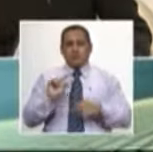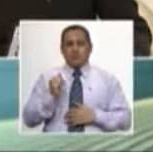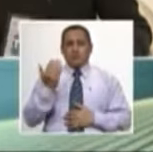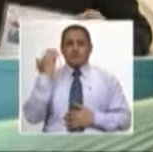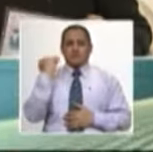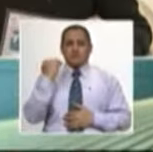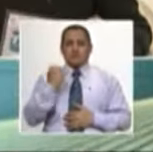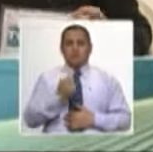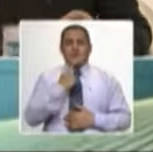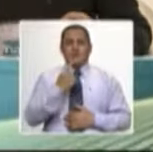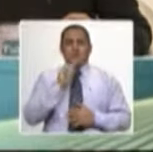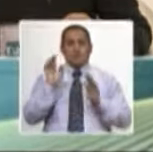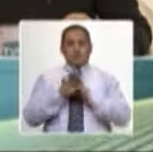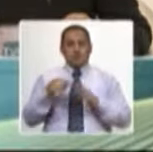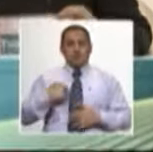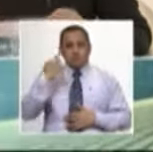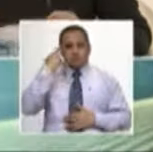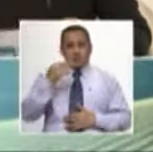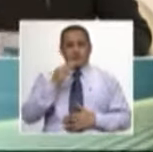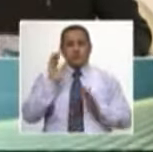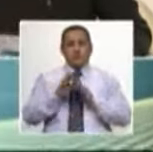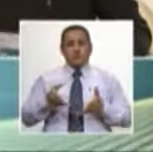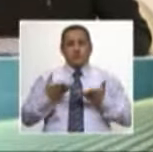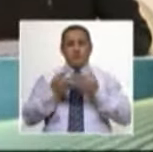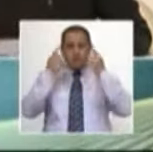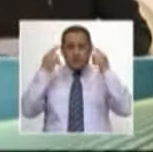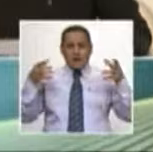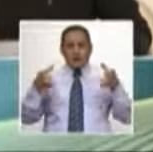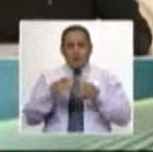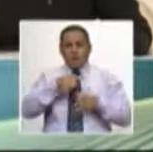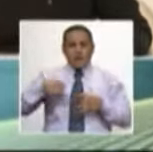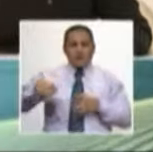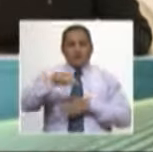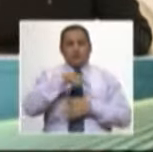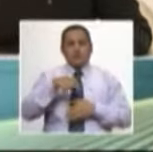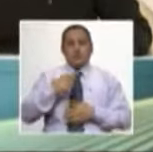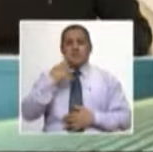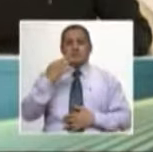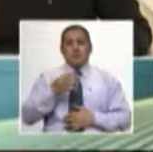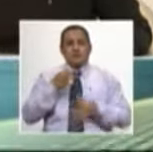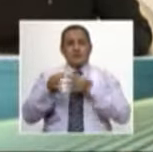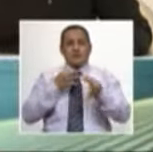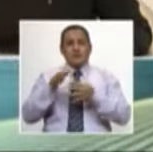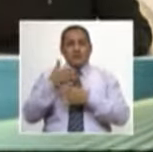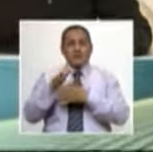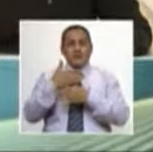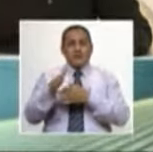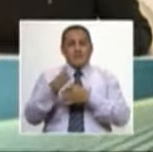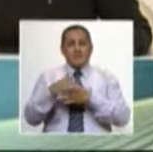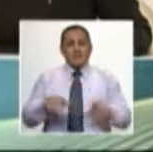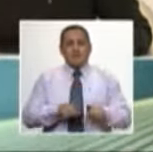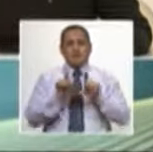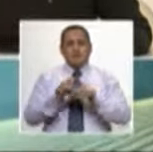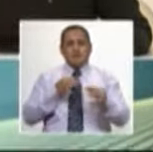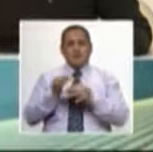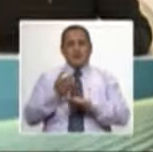último yo creo que conllevó el consenso de todos, ¿no? Mire usted, es verdad, usted menciona la repartija y también hace